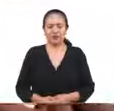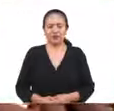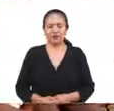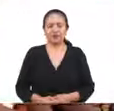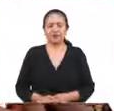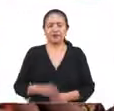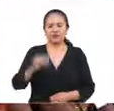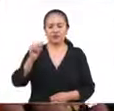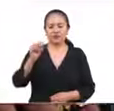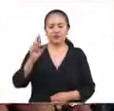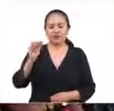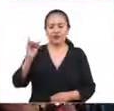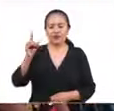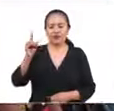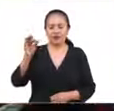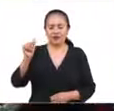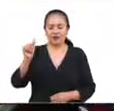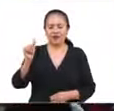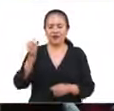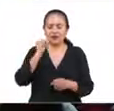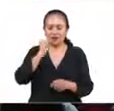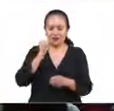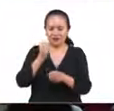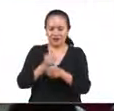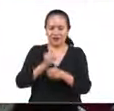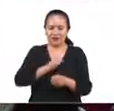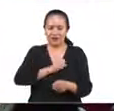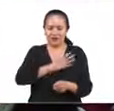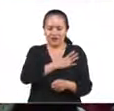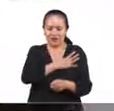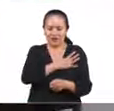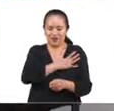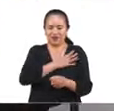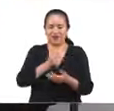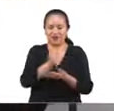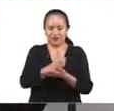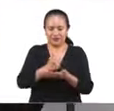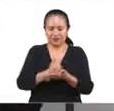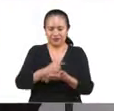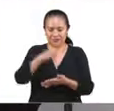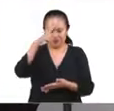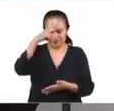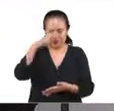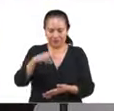Ariadna Montiel Reyes, secretaria de Bienestar del Gobierno de México.